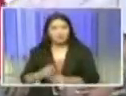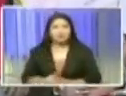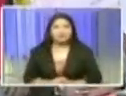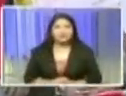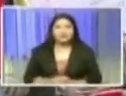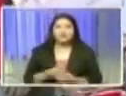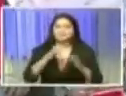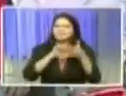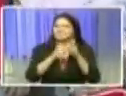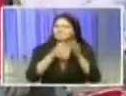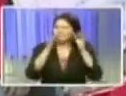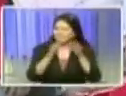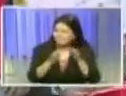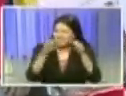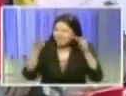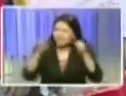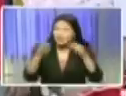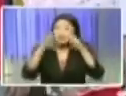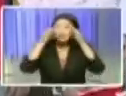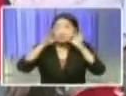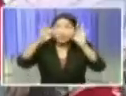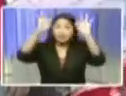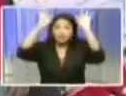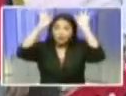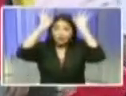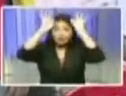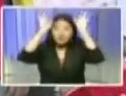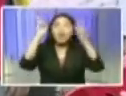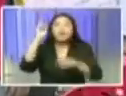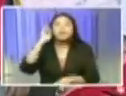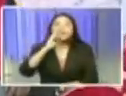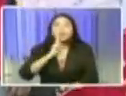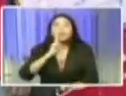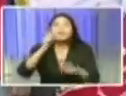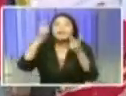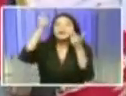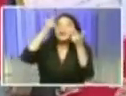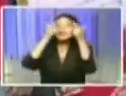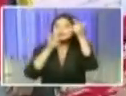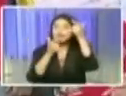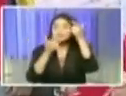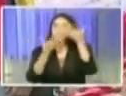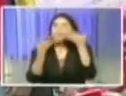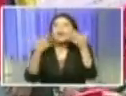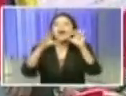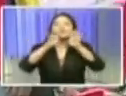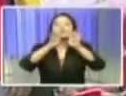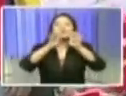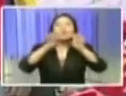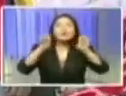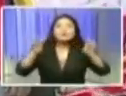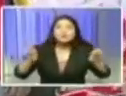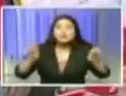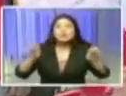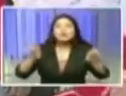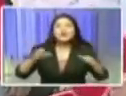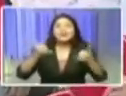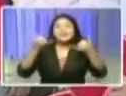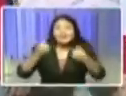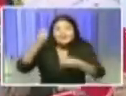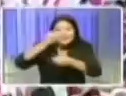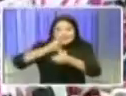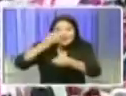El concepto correcto en Simón Rodríguez, en Bolívar y en Chávez es la educación desde